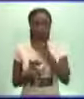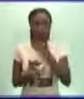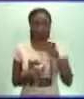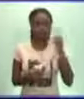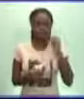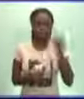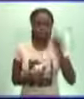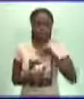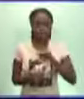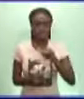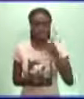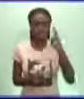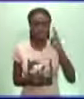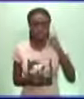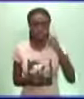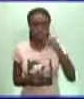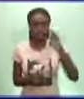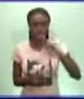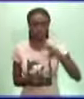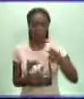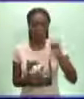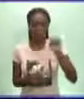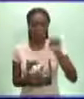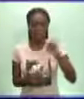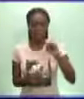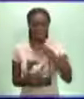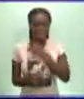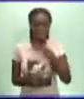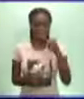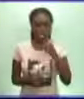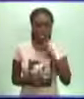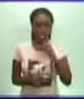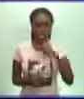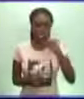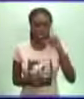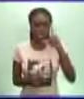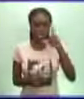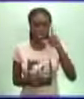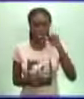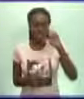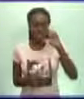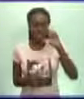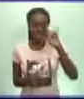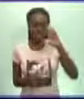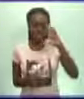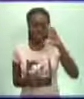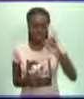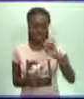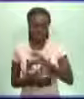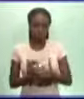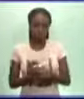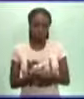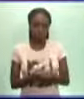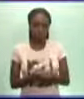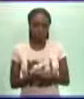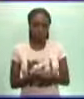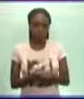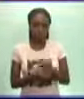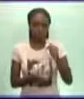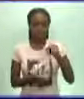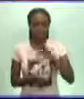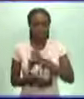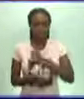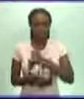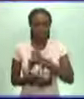a disfrutar de esta hermosa zarzuela titulada Cecilia Valdés. Ahora los quiero